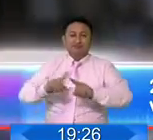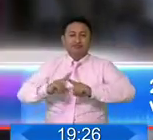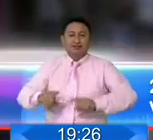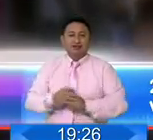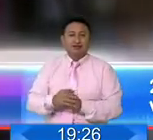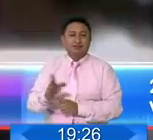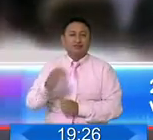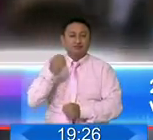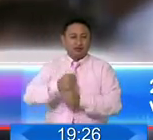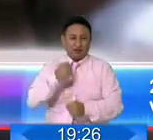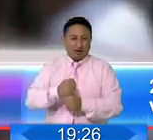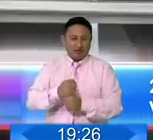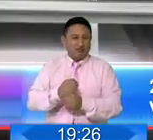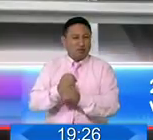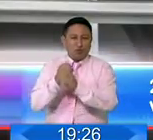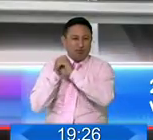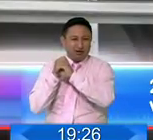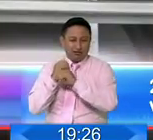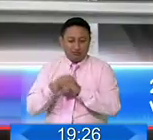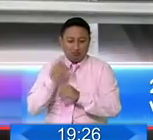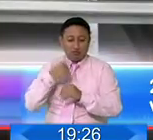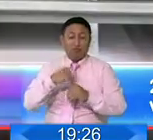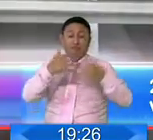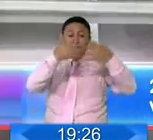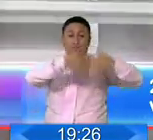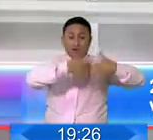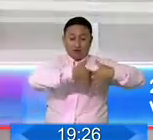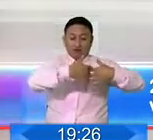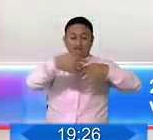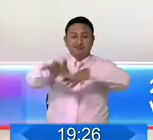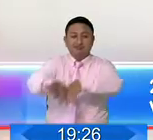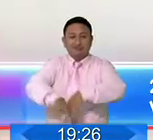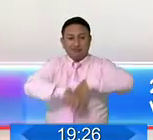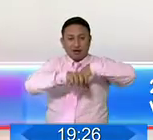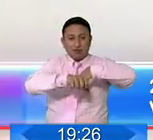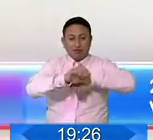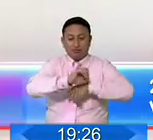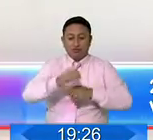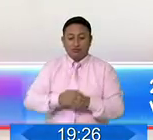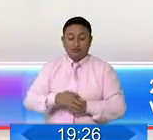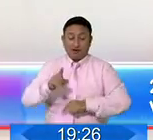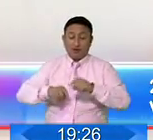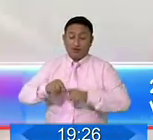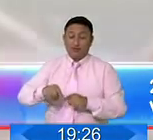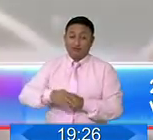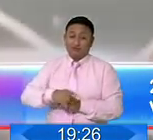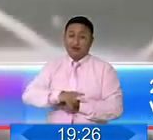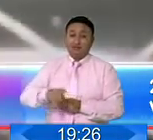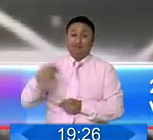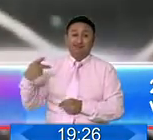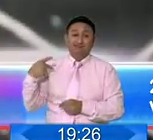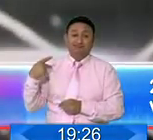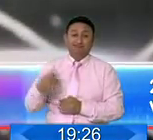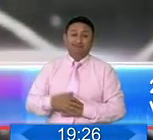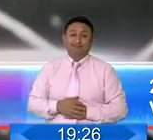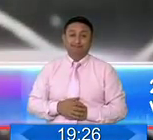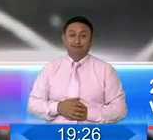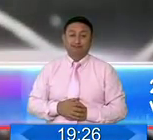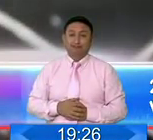de trabajos forzosos, en fábricas, campos e incluso a la explotación sexual.